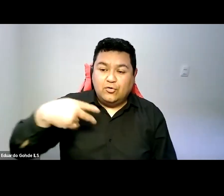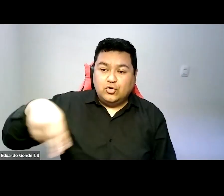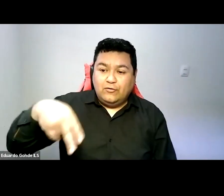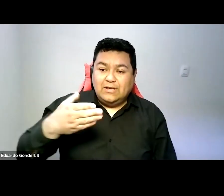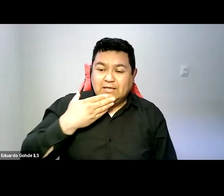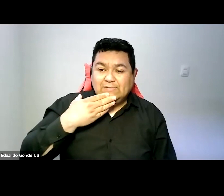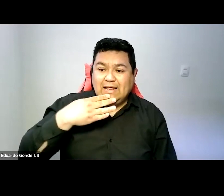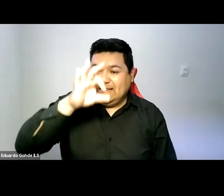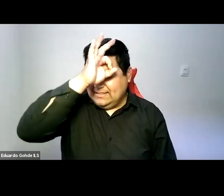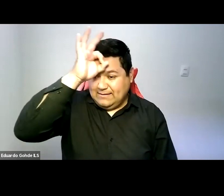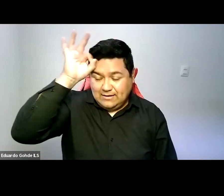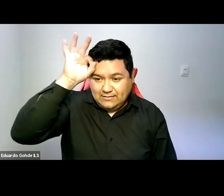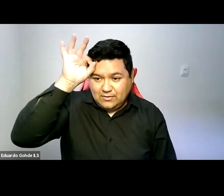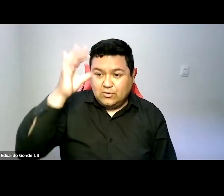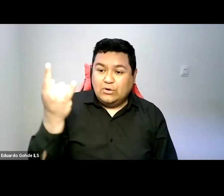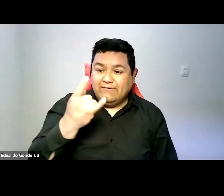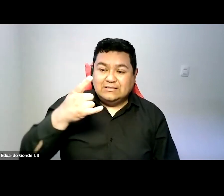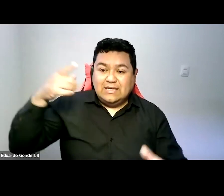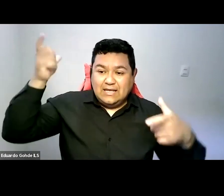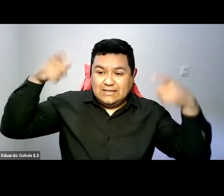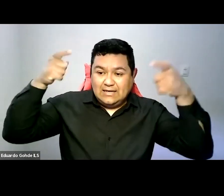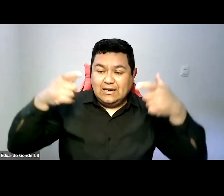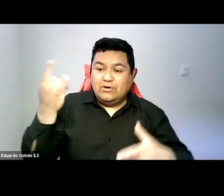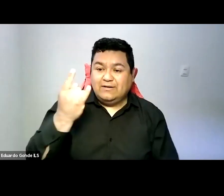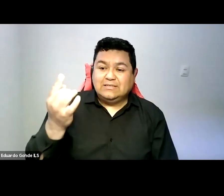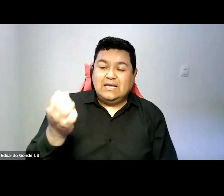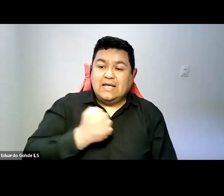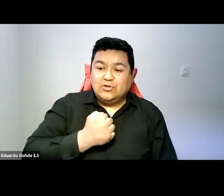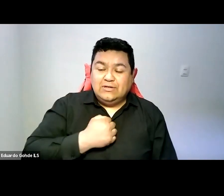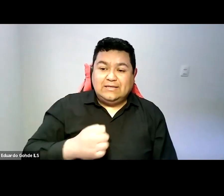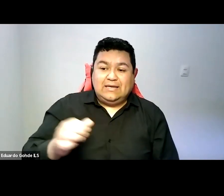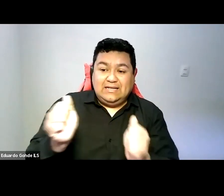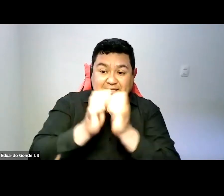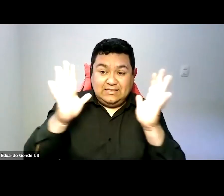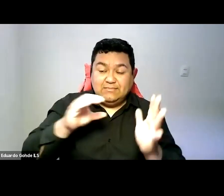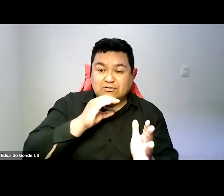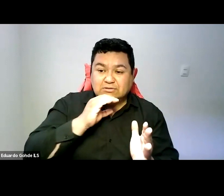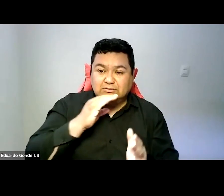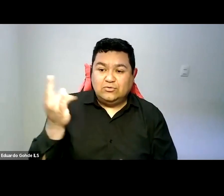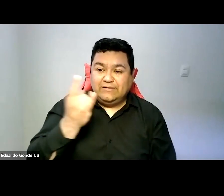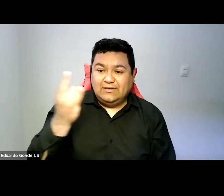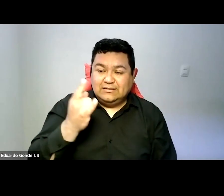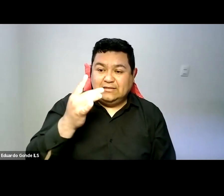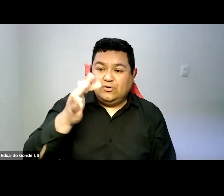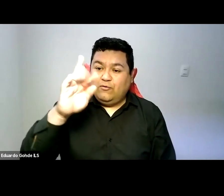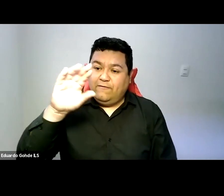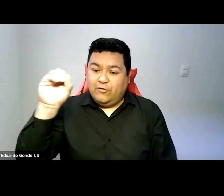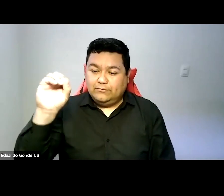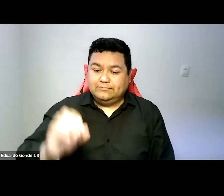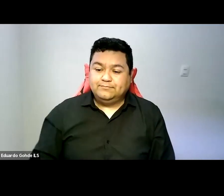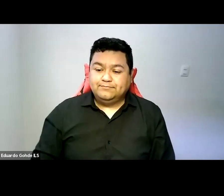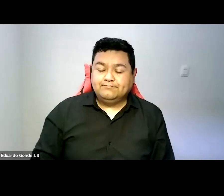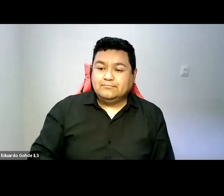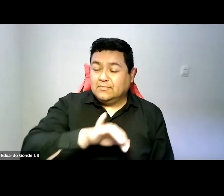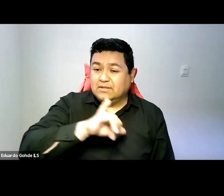Araucanía, a cargo de la Universidad de Talca, de la Universidad Católica de la Santísima Concepción y la Universidad de la Frontera. Y finalmente tenemos el